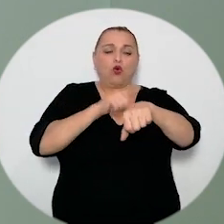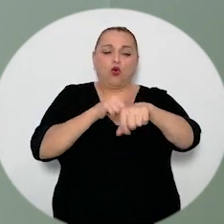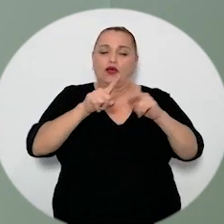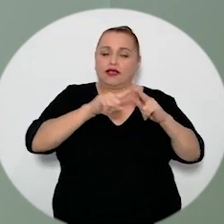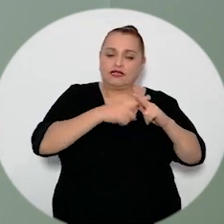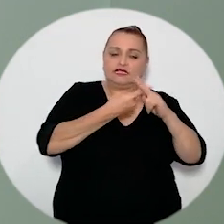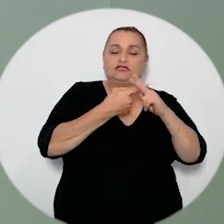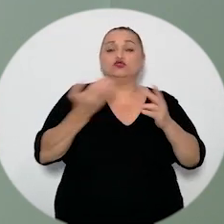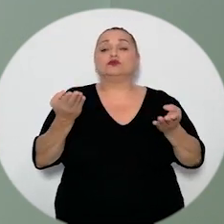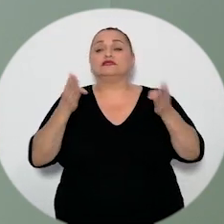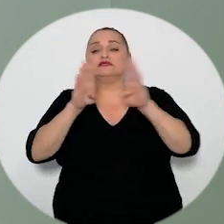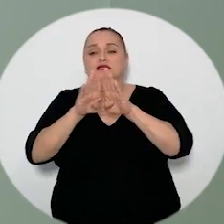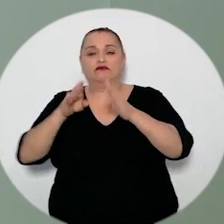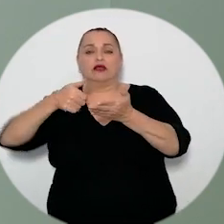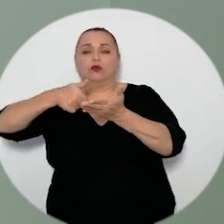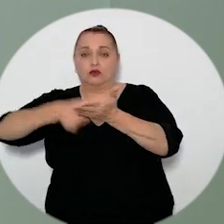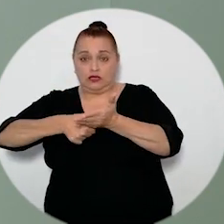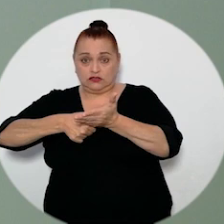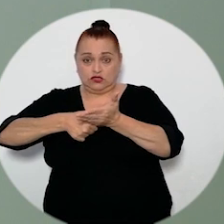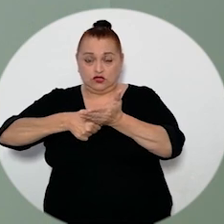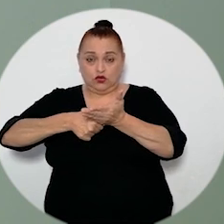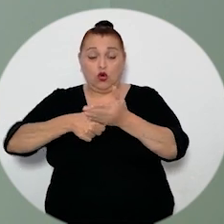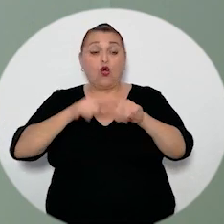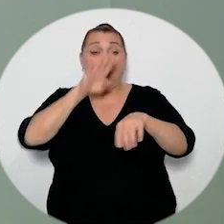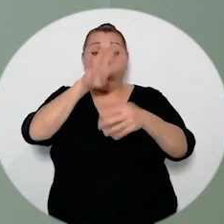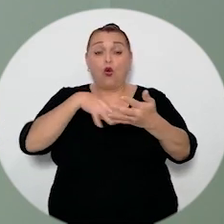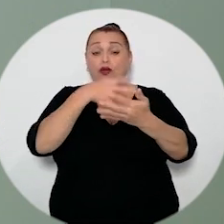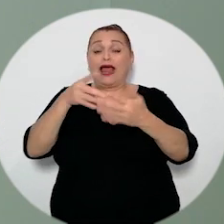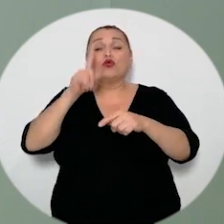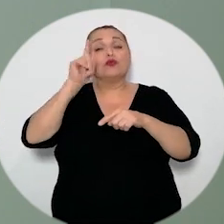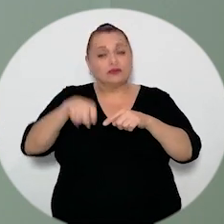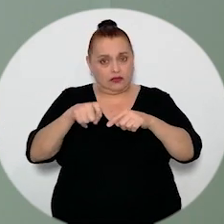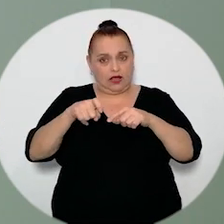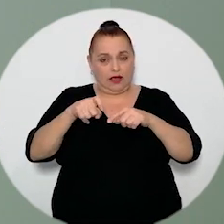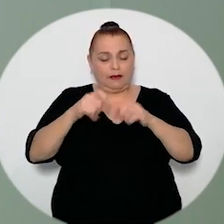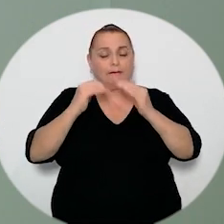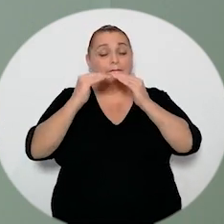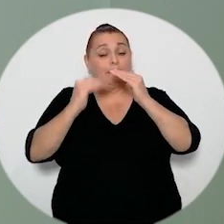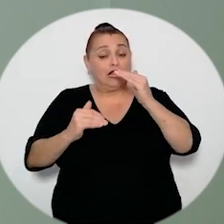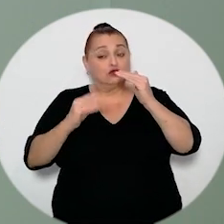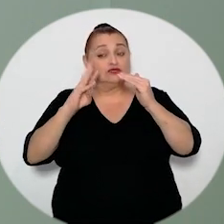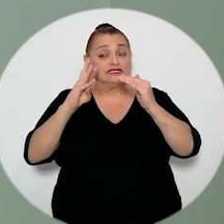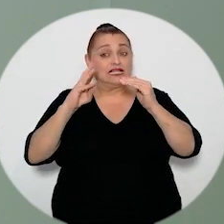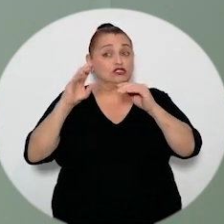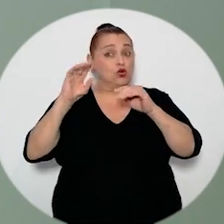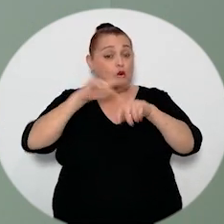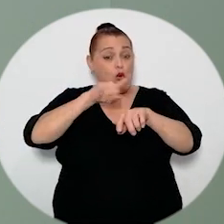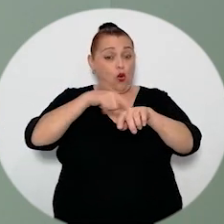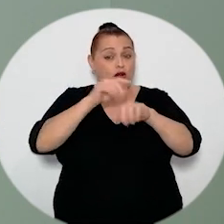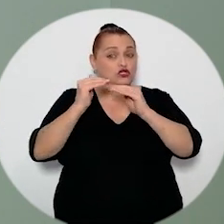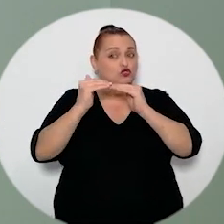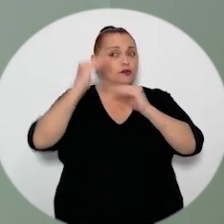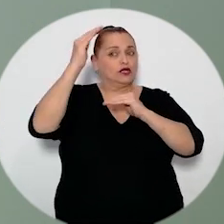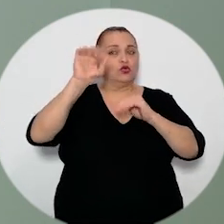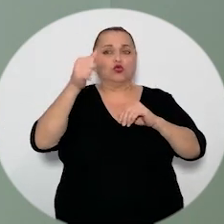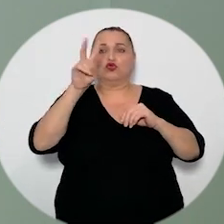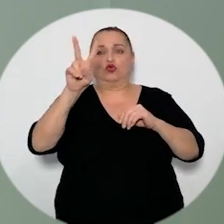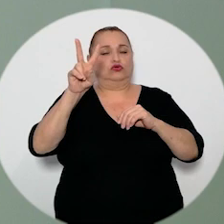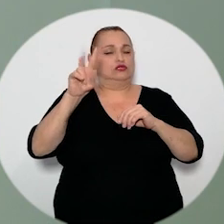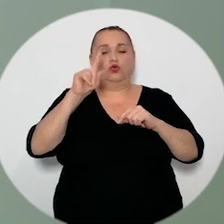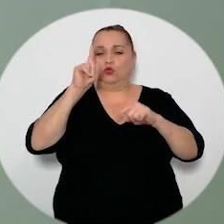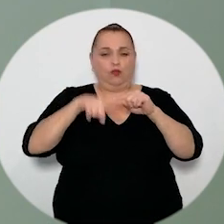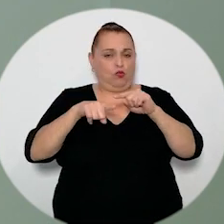la hora de inicio y de cierre de la votación, pero ese horario nunca puede ser inferior a las 6 horas ni superior a las